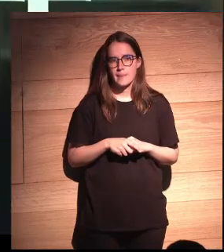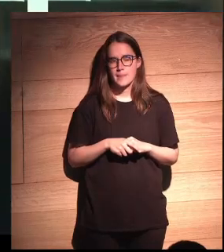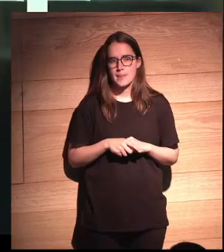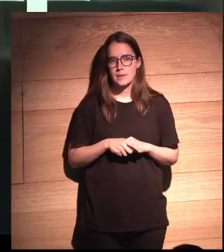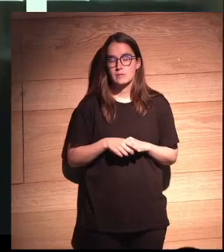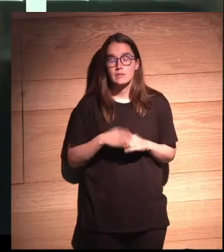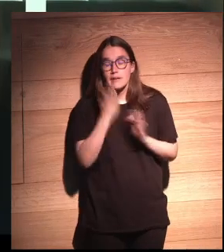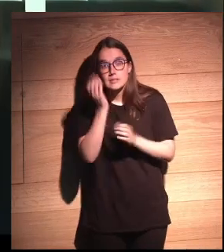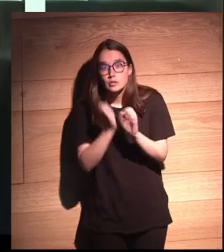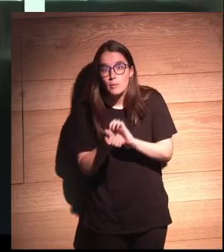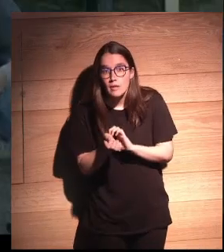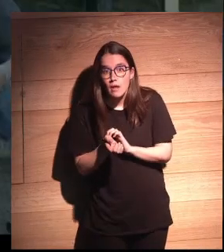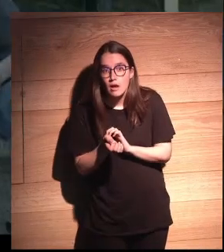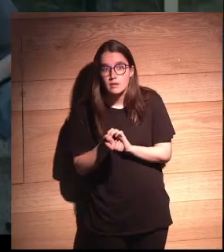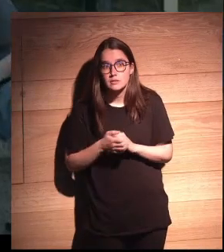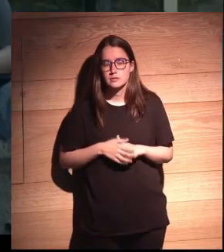¿Estás dormida?